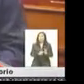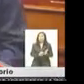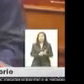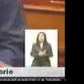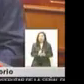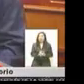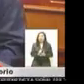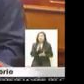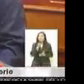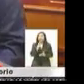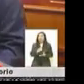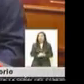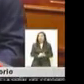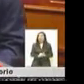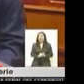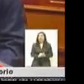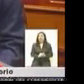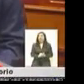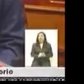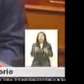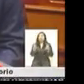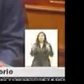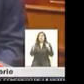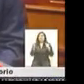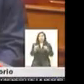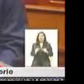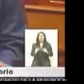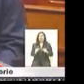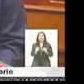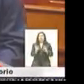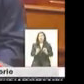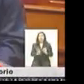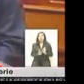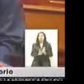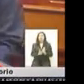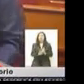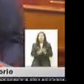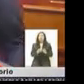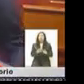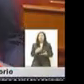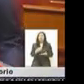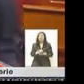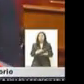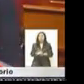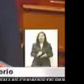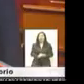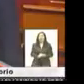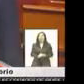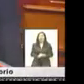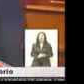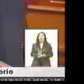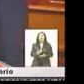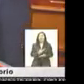Compras sean coherentes con el marco legal en materia de contrataciones y